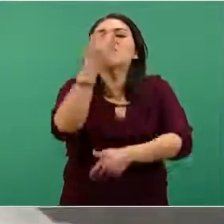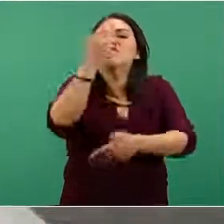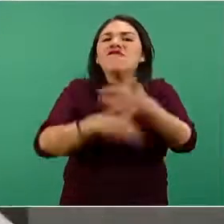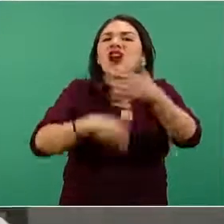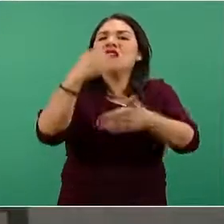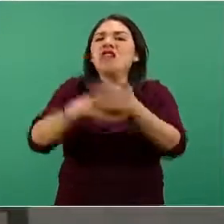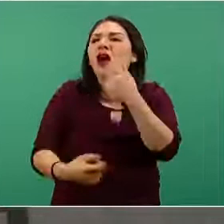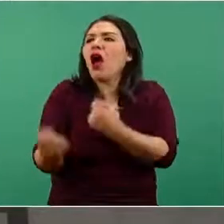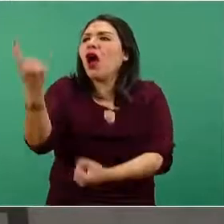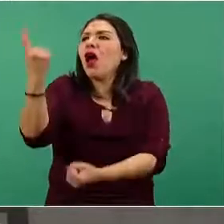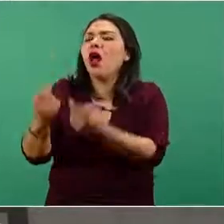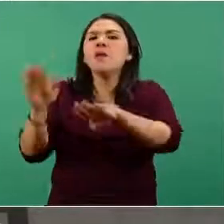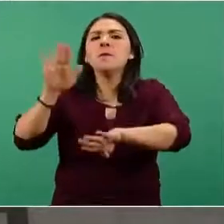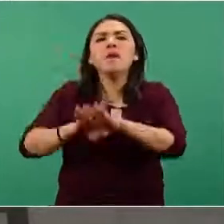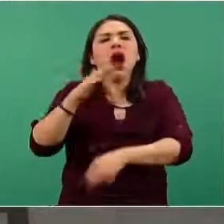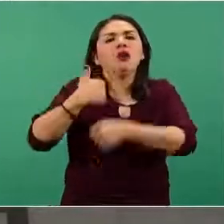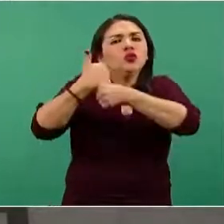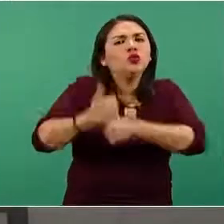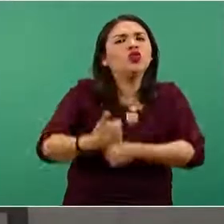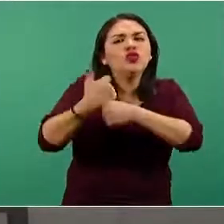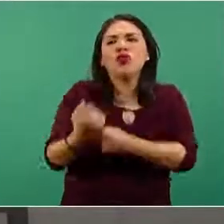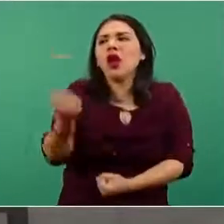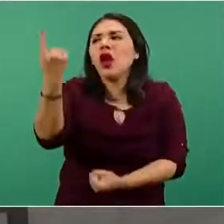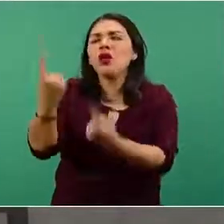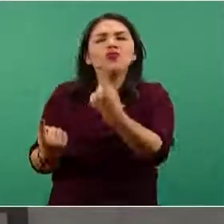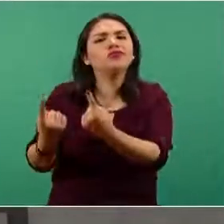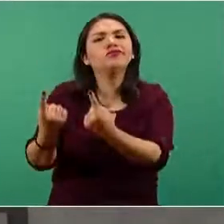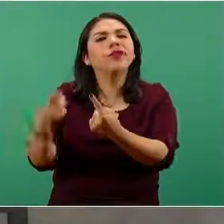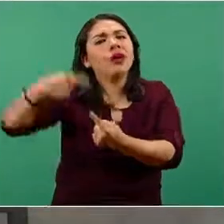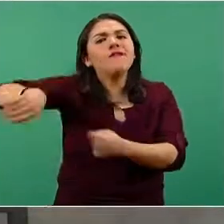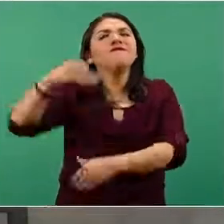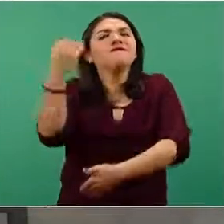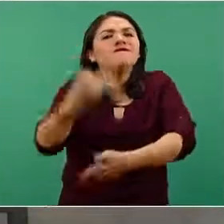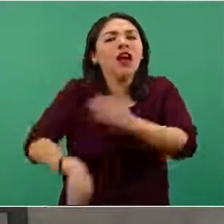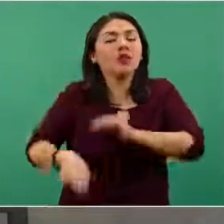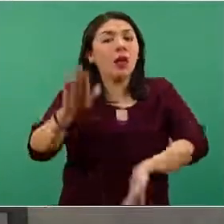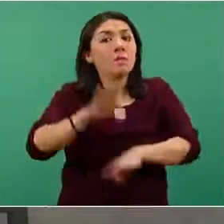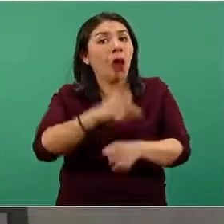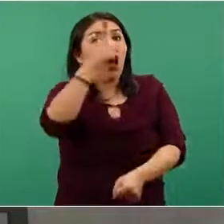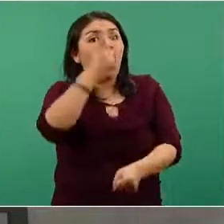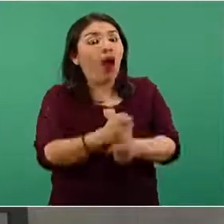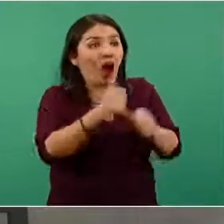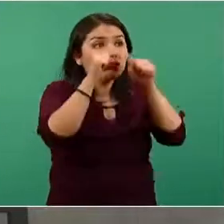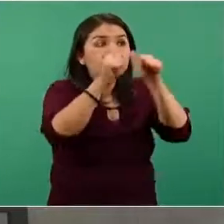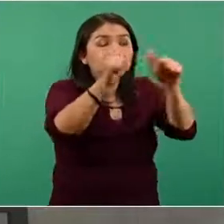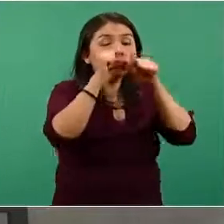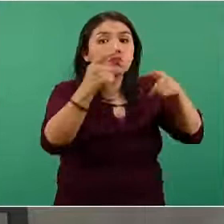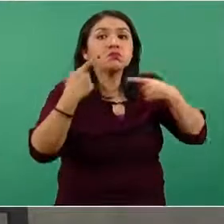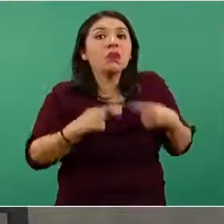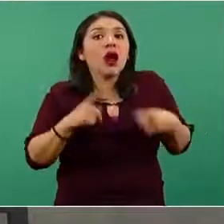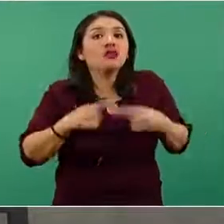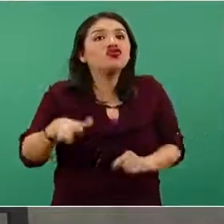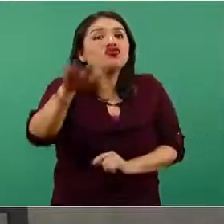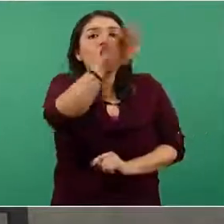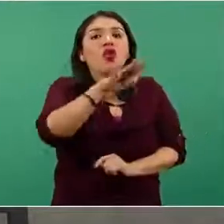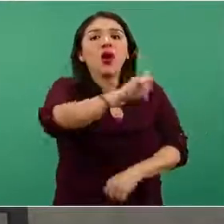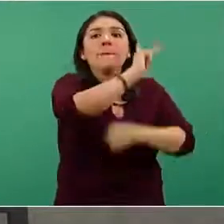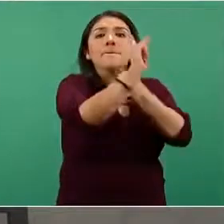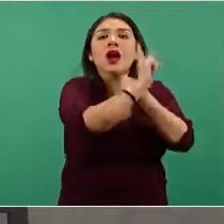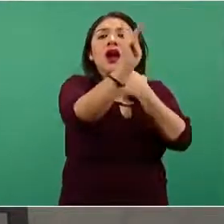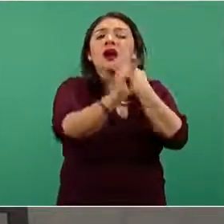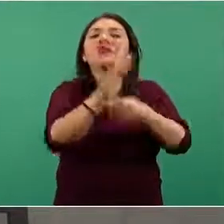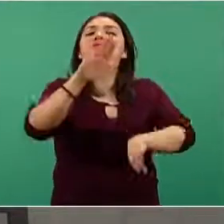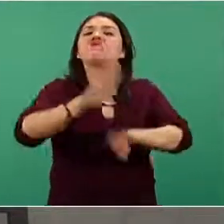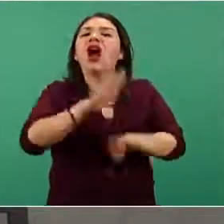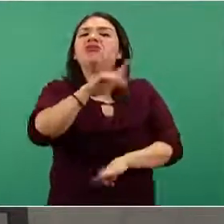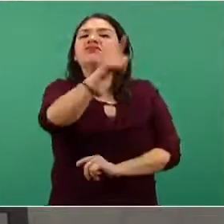las mayores condiciones de vulnerabilidad, sino están llegando prioritariamente a personas en países de